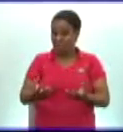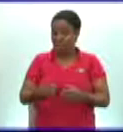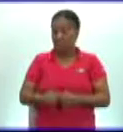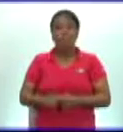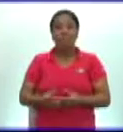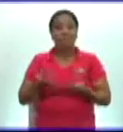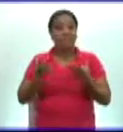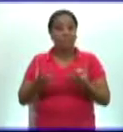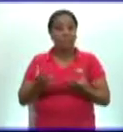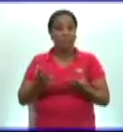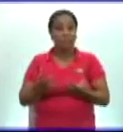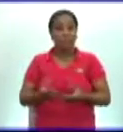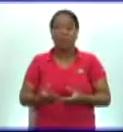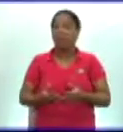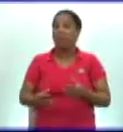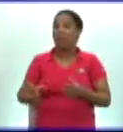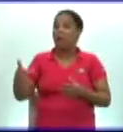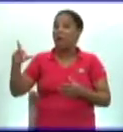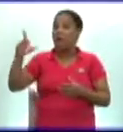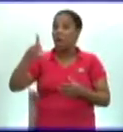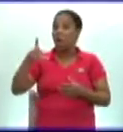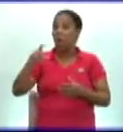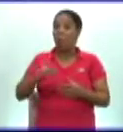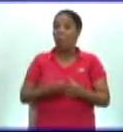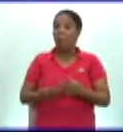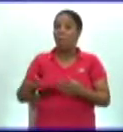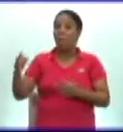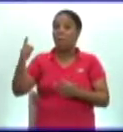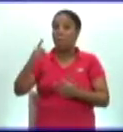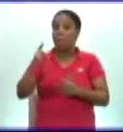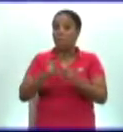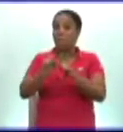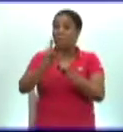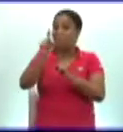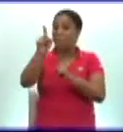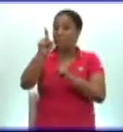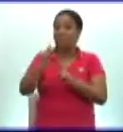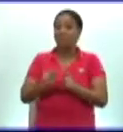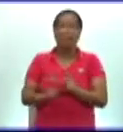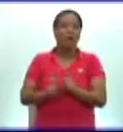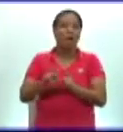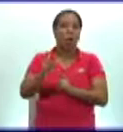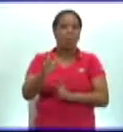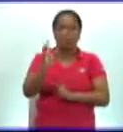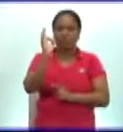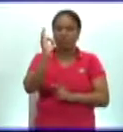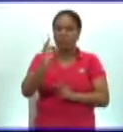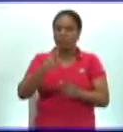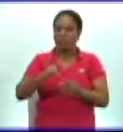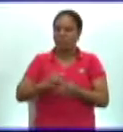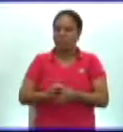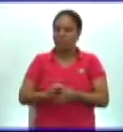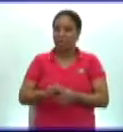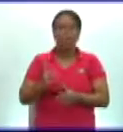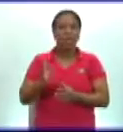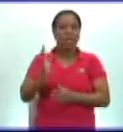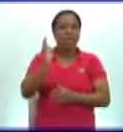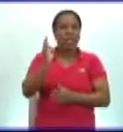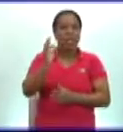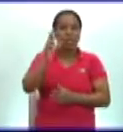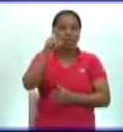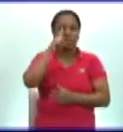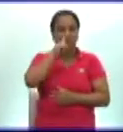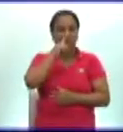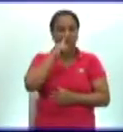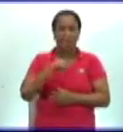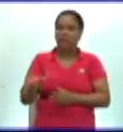aumenta, no aumenta la fuerza de gravedad que actúa sobre el cuerpo, por lo que ambas fuerzas, la fuerza de gravedad y la normal,